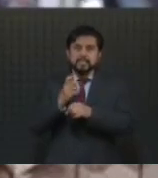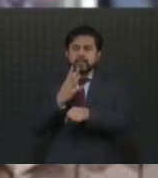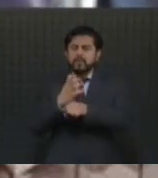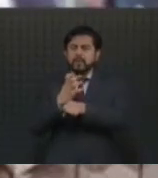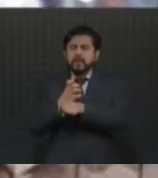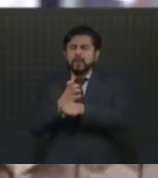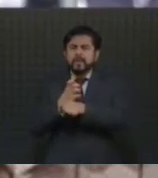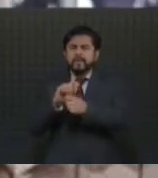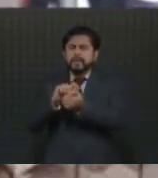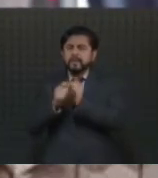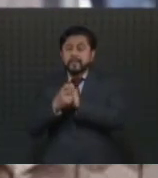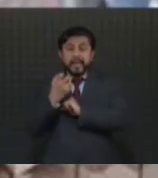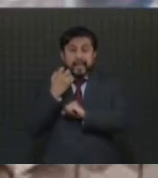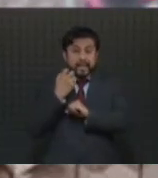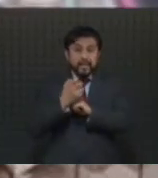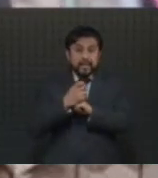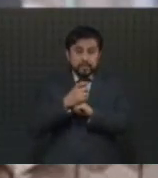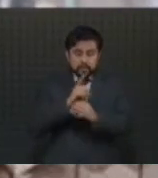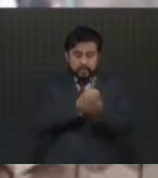trata de una